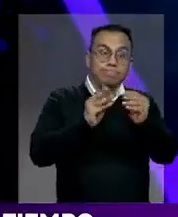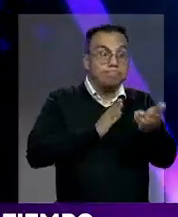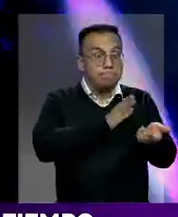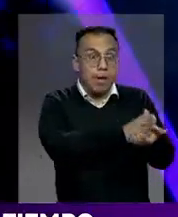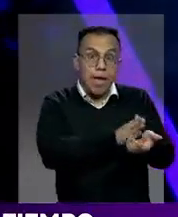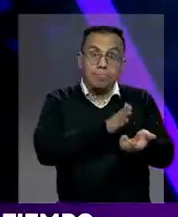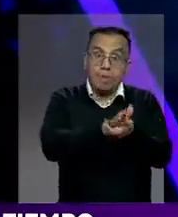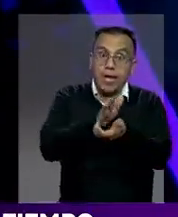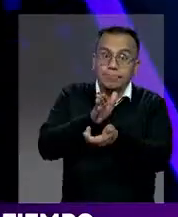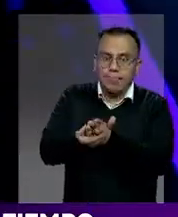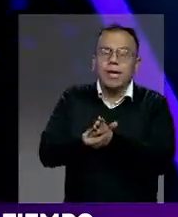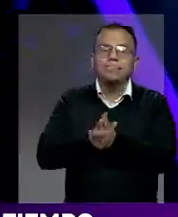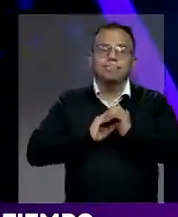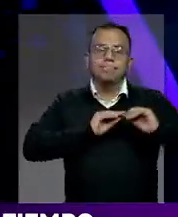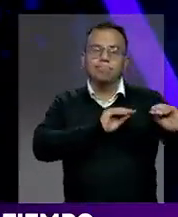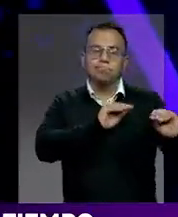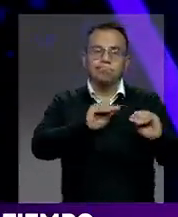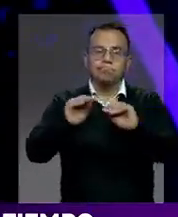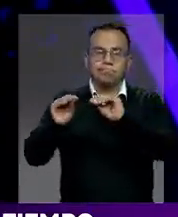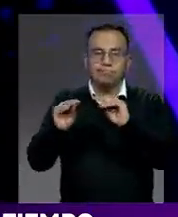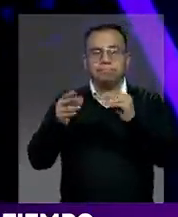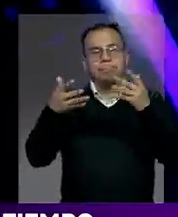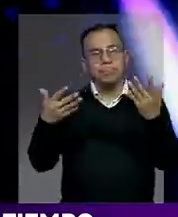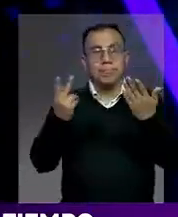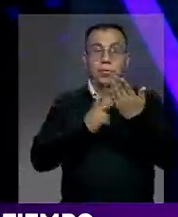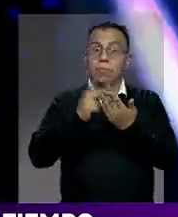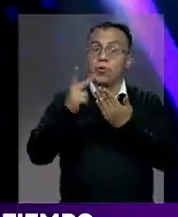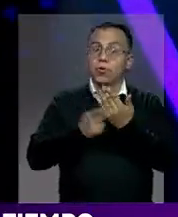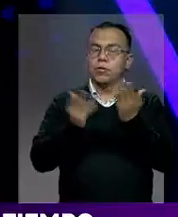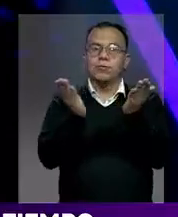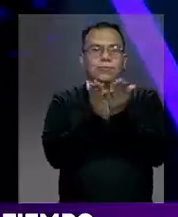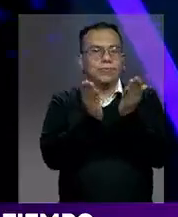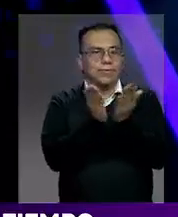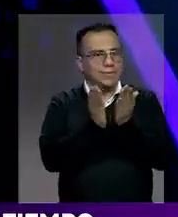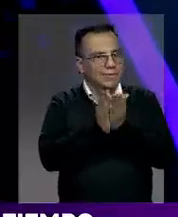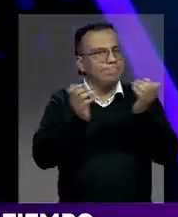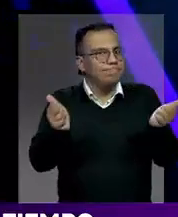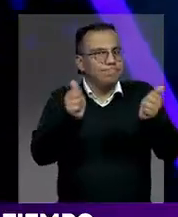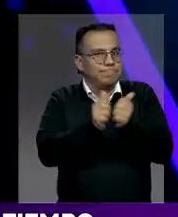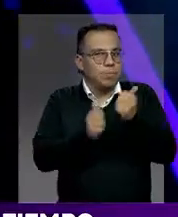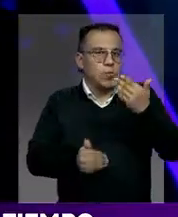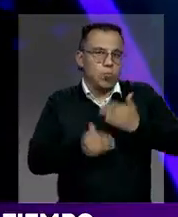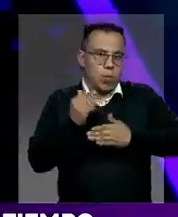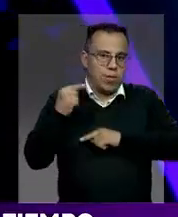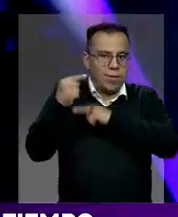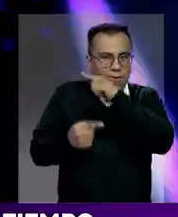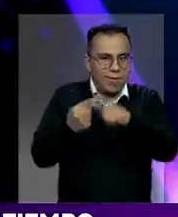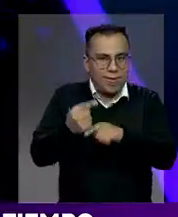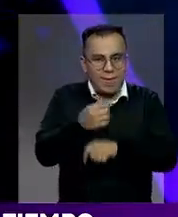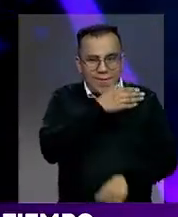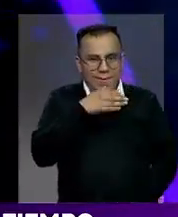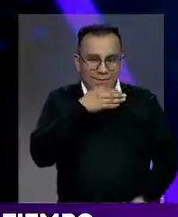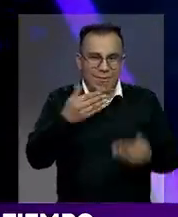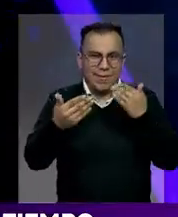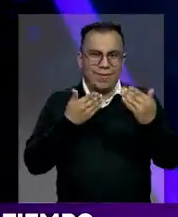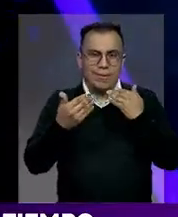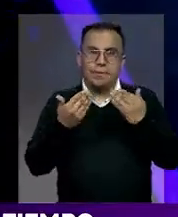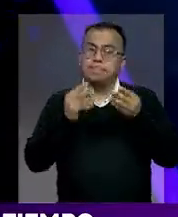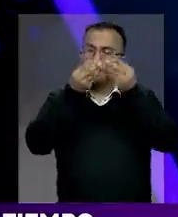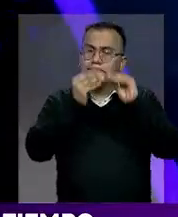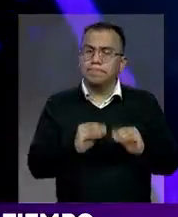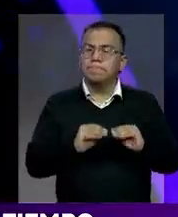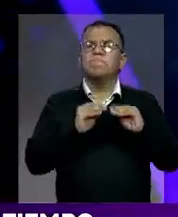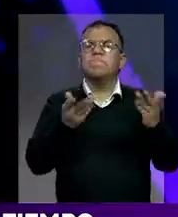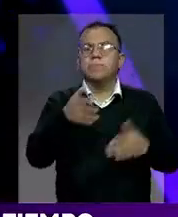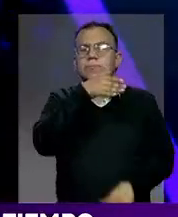para educar en los territorios es un gran proyecto educativo que va acompañando esta nueva generación campesina y hay una forma de educar en el